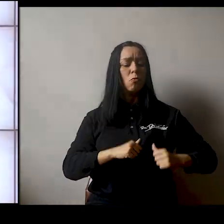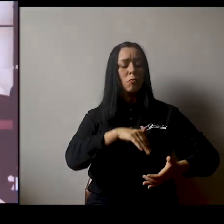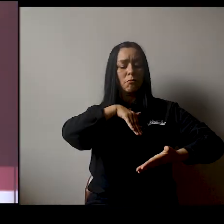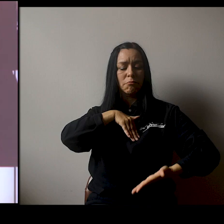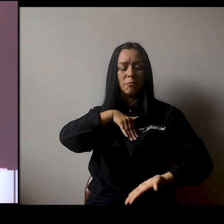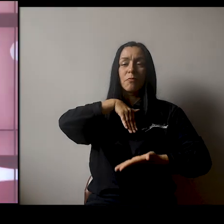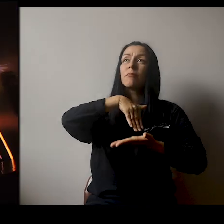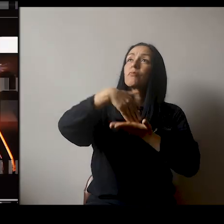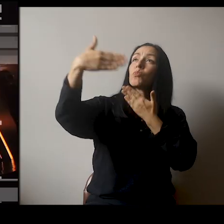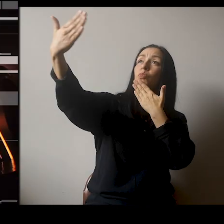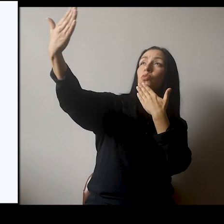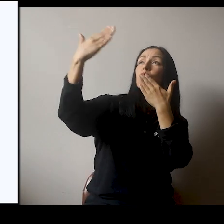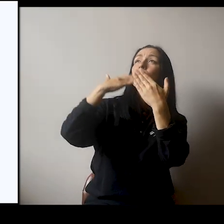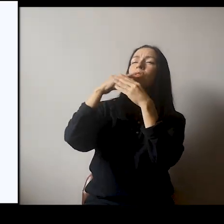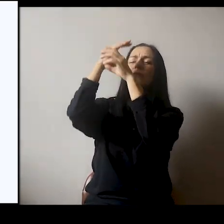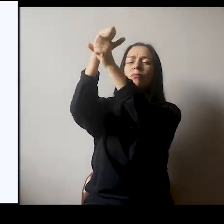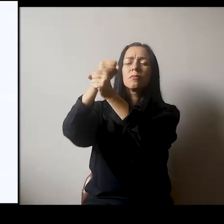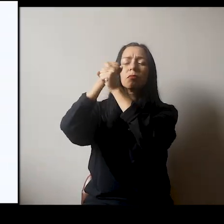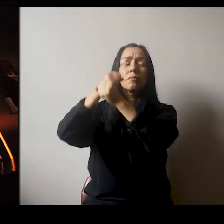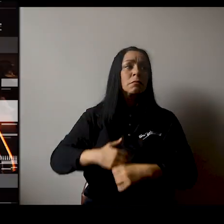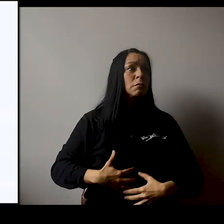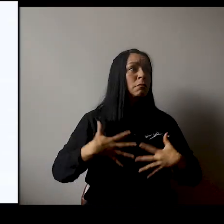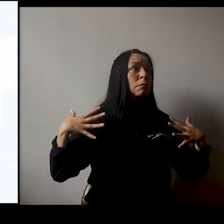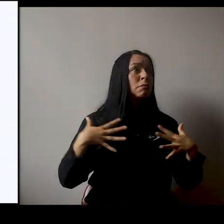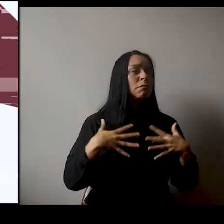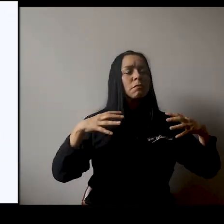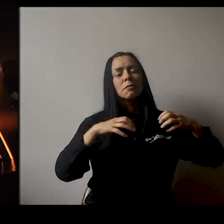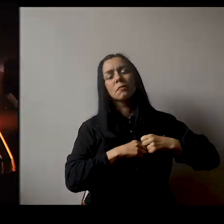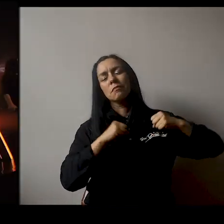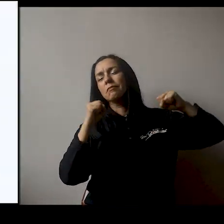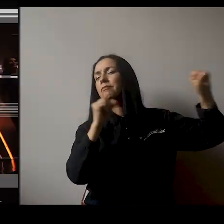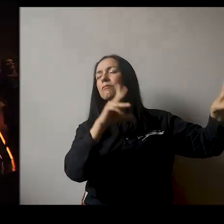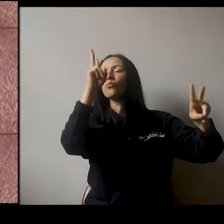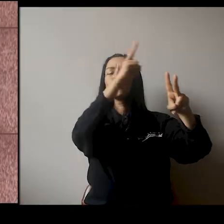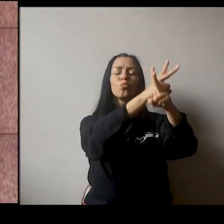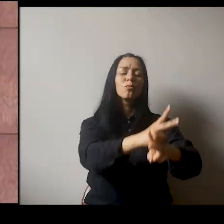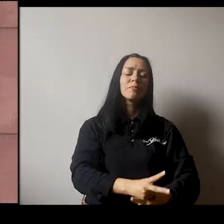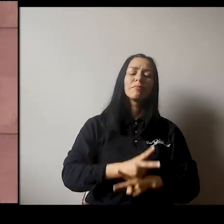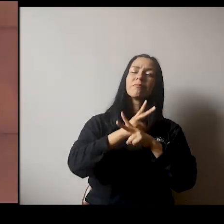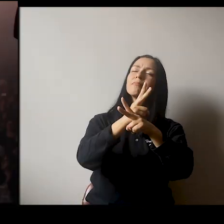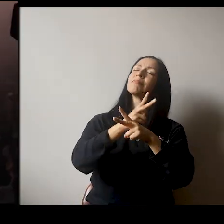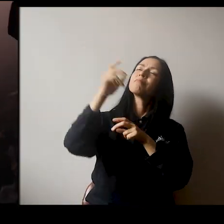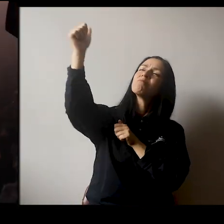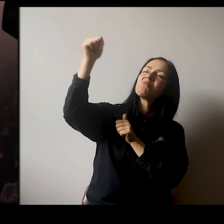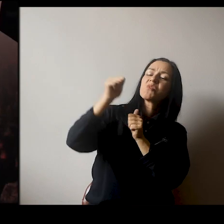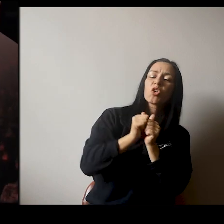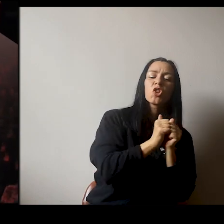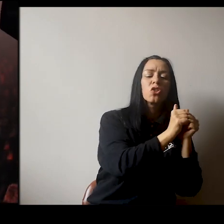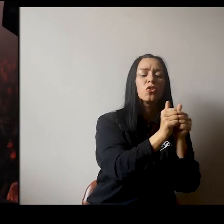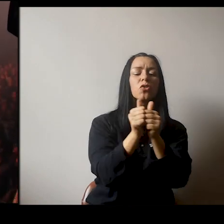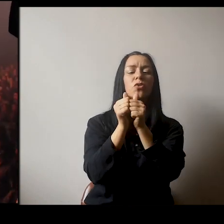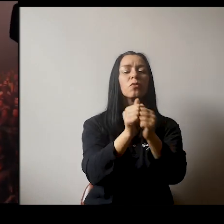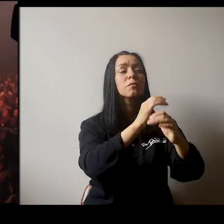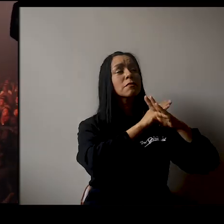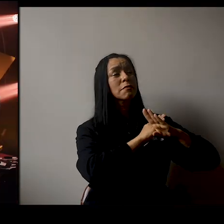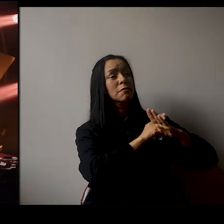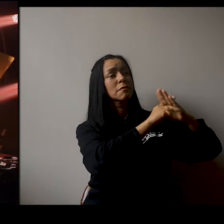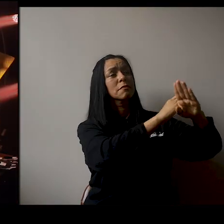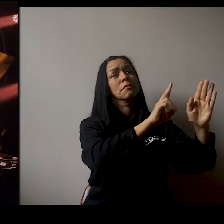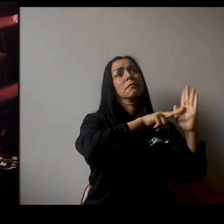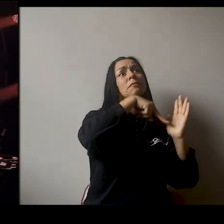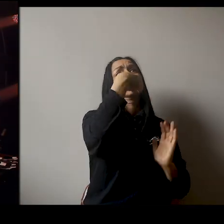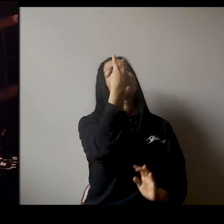por ti, soy quien soy. Mi corazón sigue firme, pues confío en ti. No tengo por qué temer, pues tú cuidas de